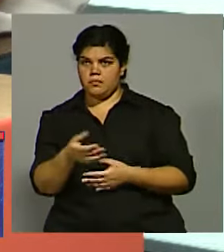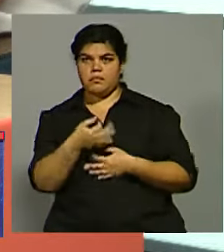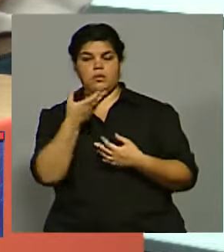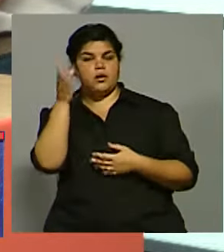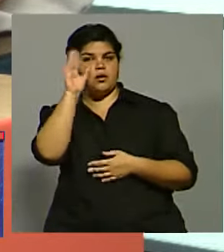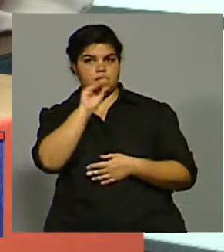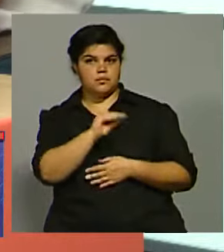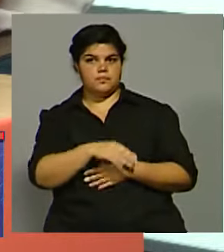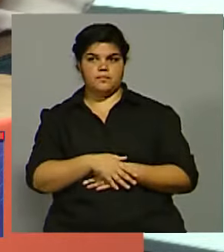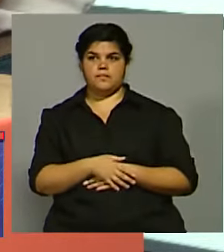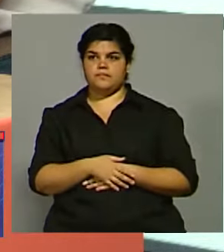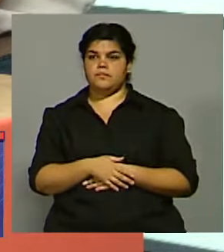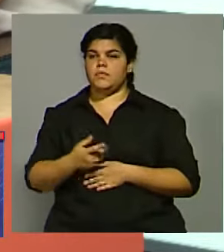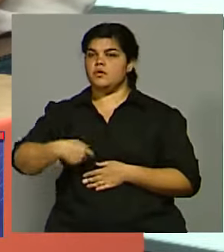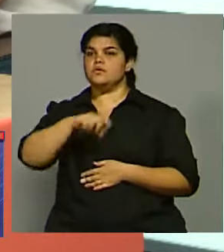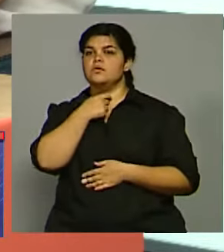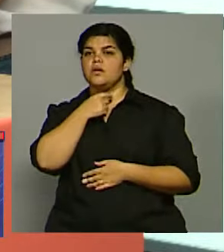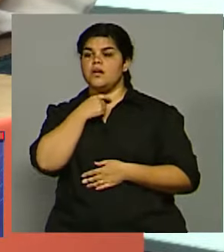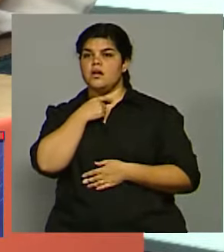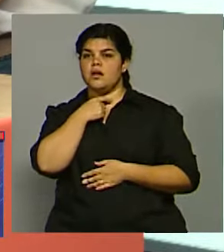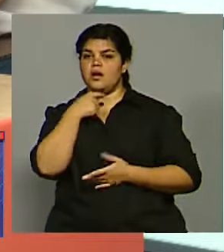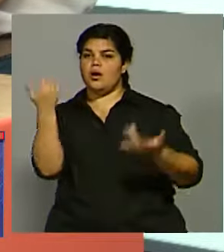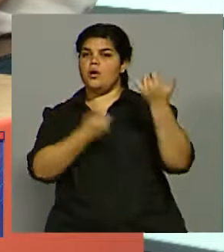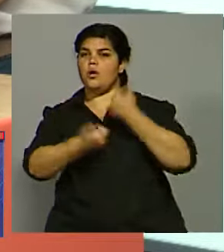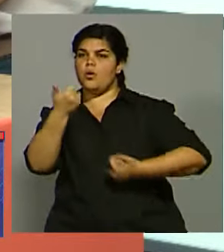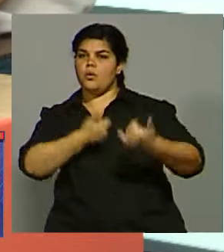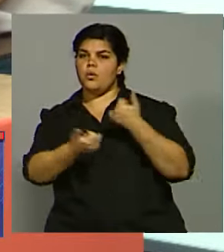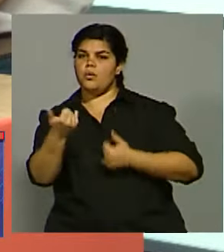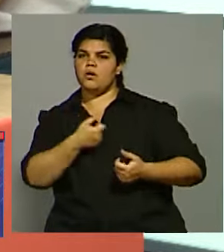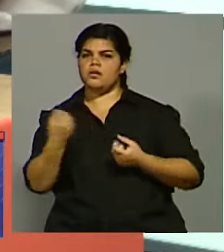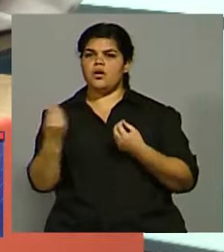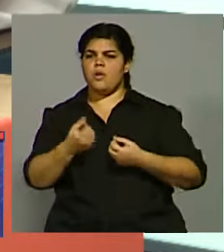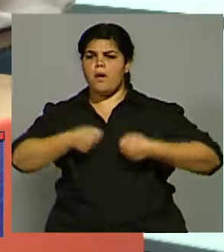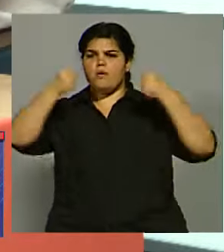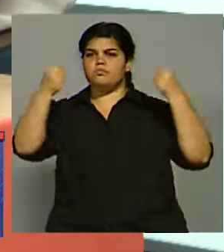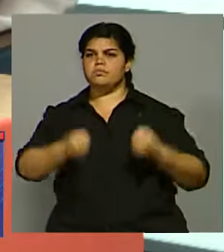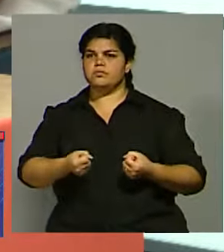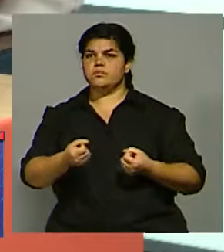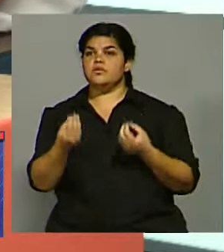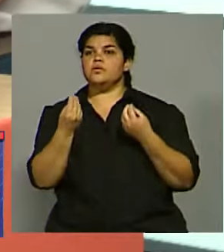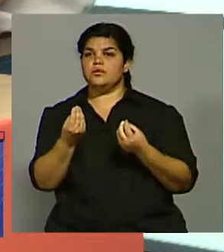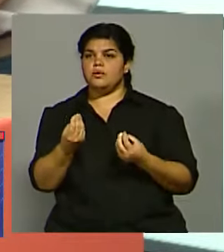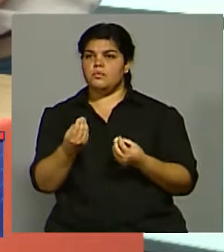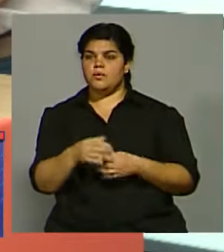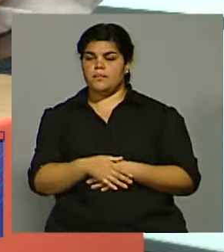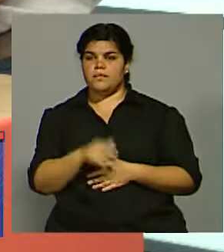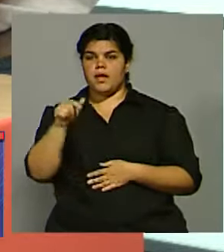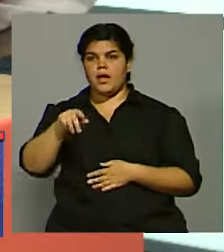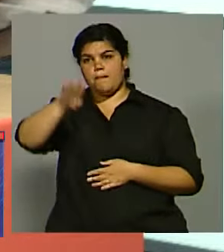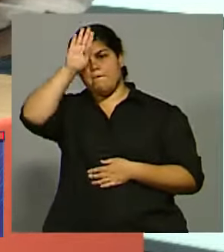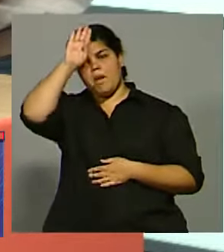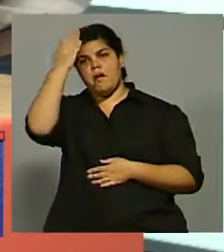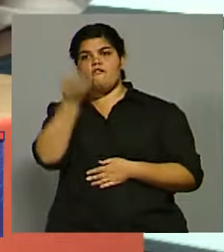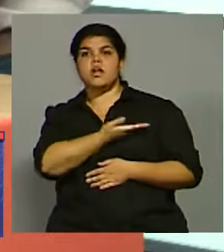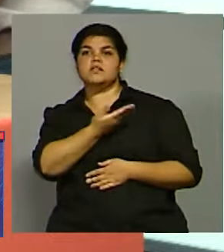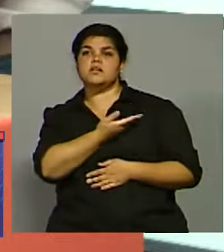Bueno, queremos que nos cuente un poco cuál es la situación y cuál es la postura que tienen ustedes frente a cómo ha actuado el Papa Francisco, teniendo en cuenta,